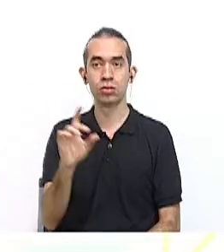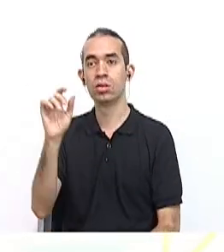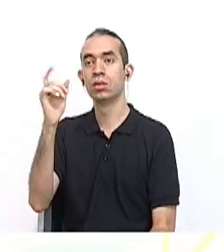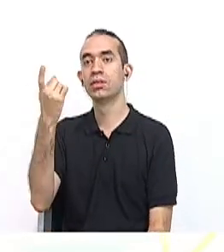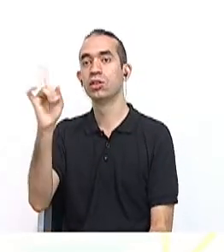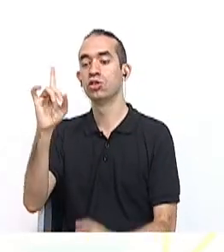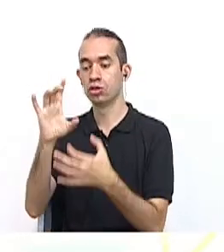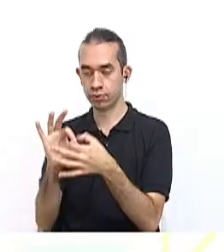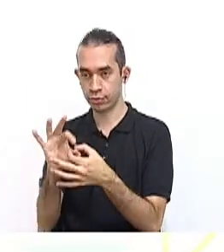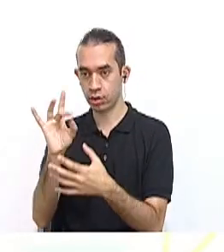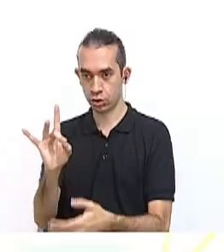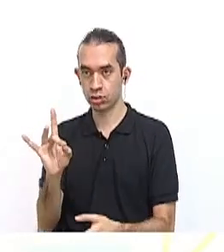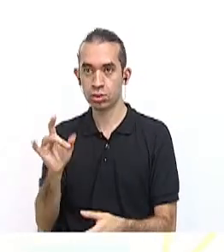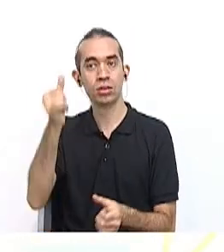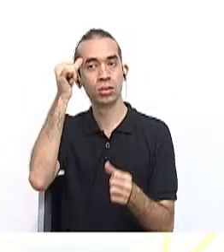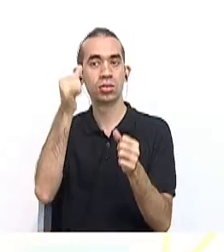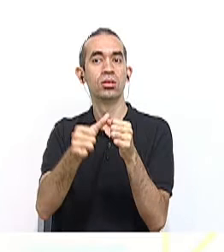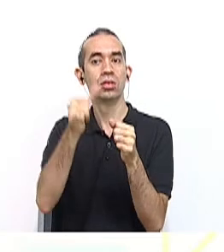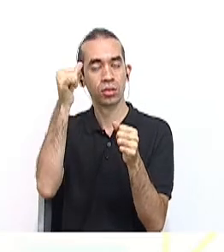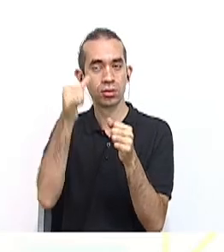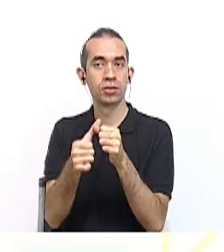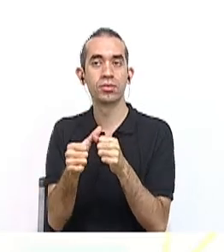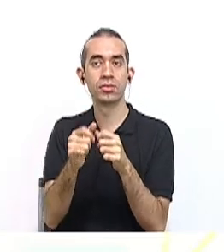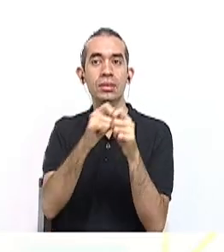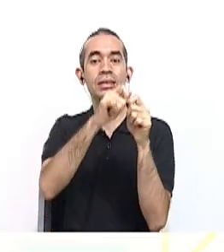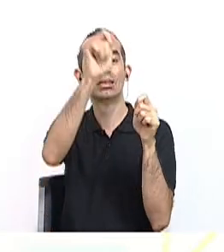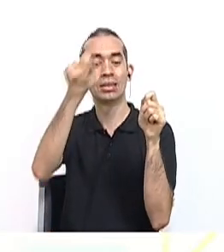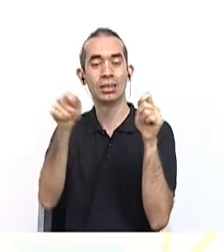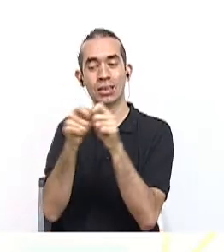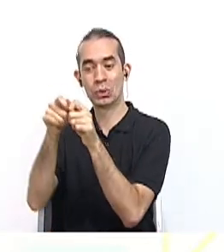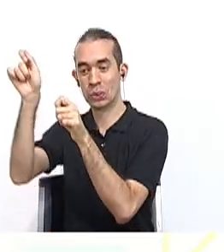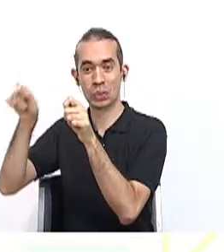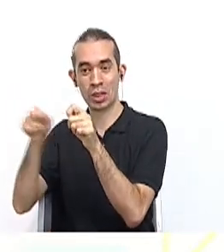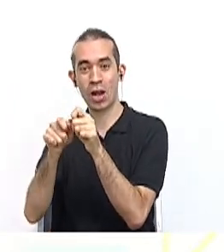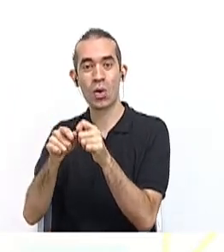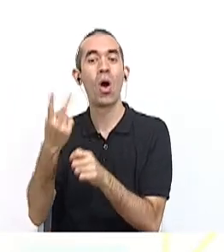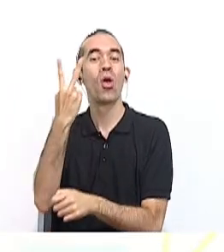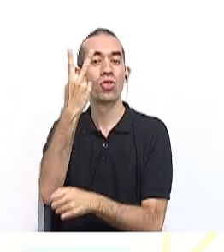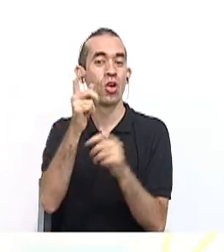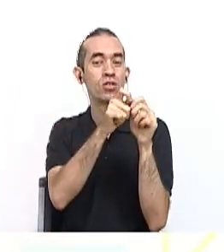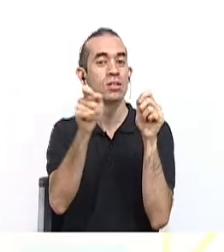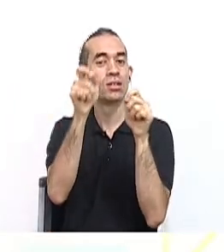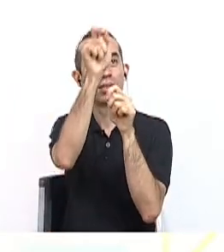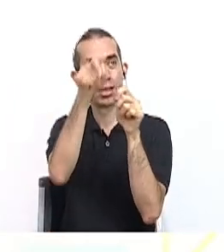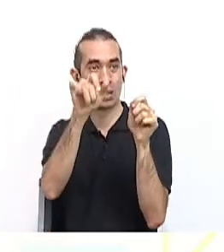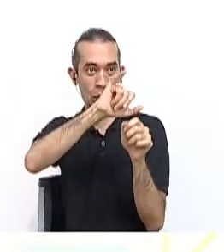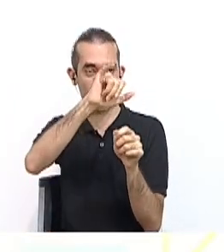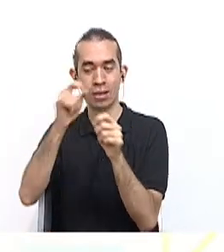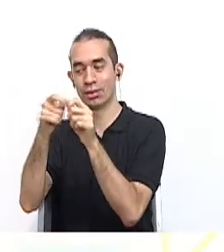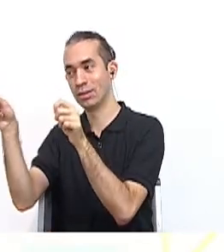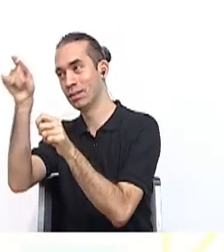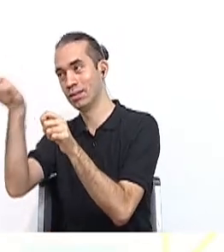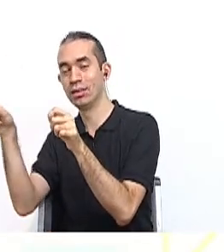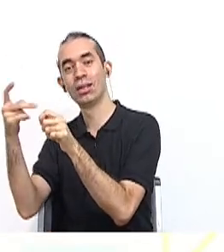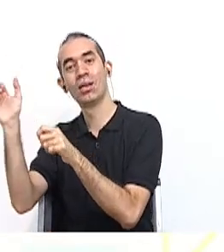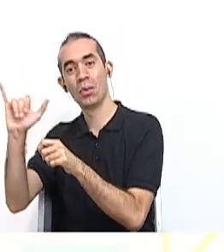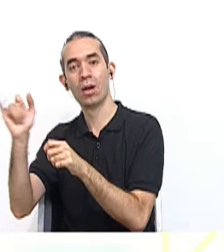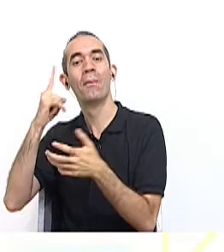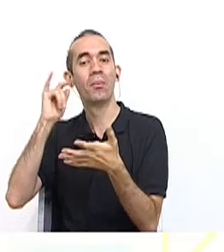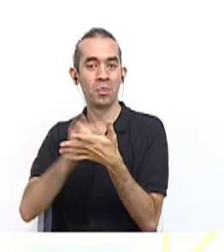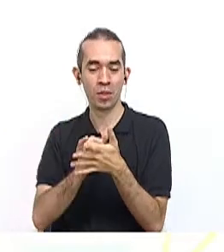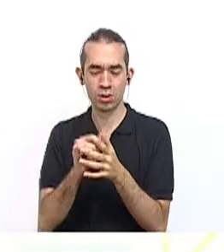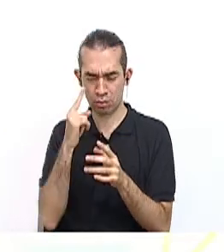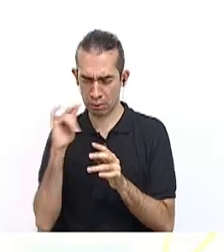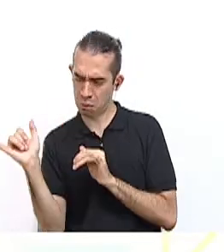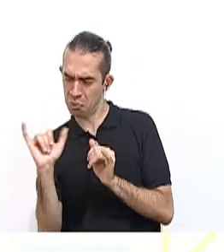es a 8. Recordemos que esos triángulos son isósceles, por eso hay dos medidas iguales.